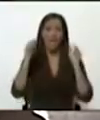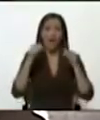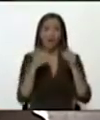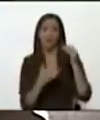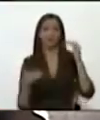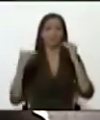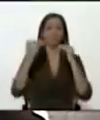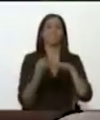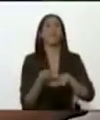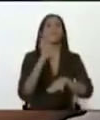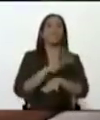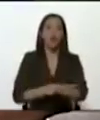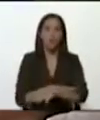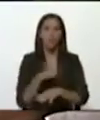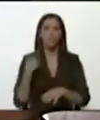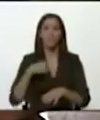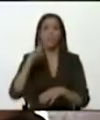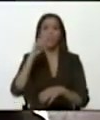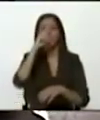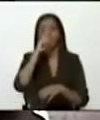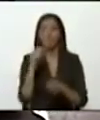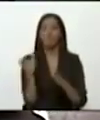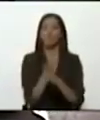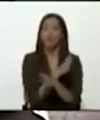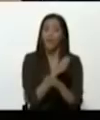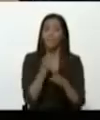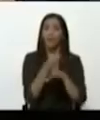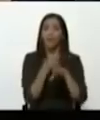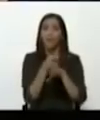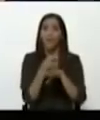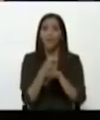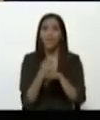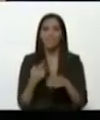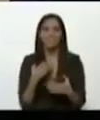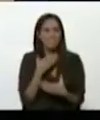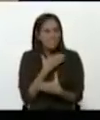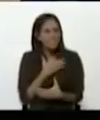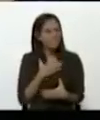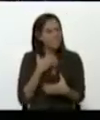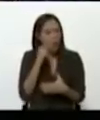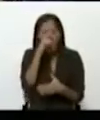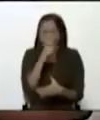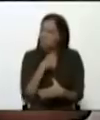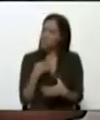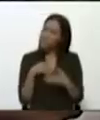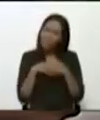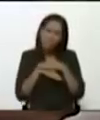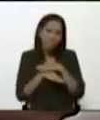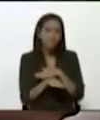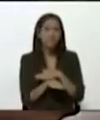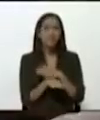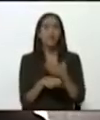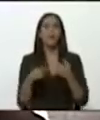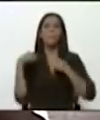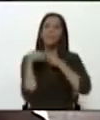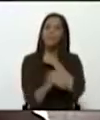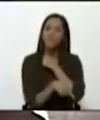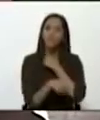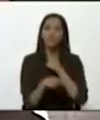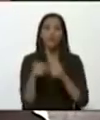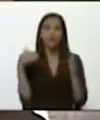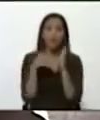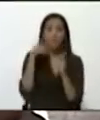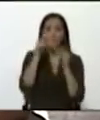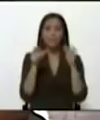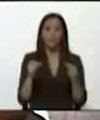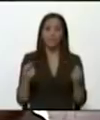potencia, sí, señor, Mambo, porque tienen 20 años fuera del poder. Frustrado. Y porque lo que tienen es un odio empecinado en contra de aquellas personas que